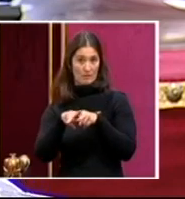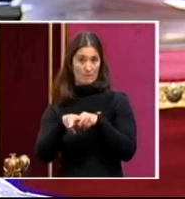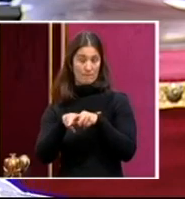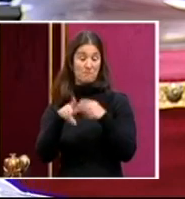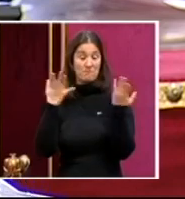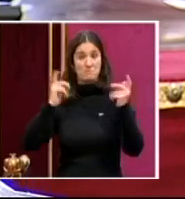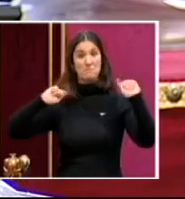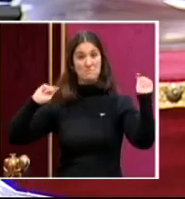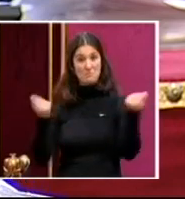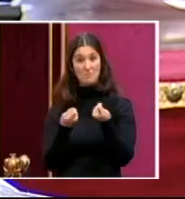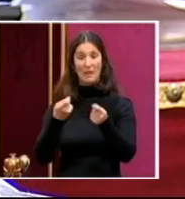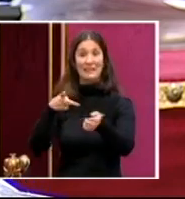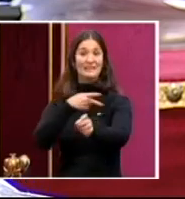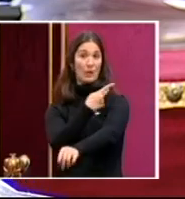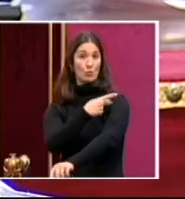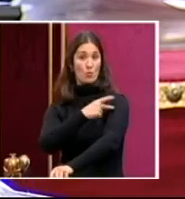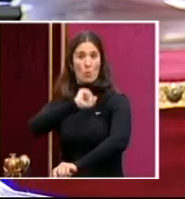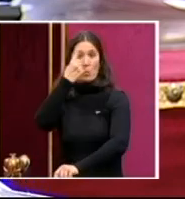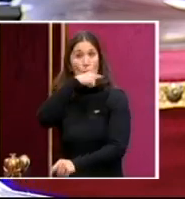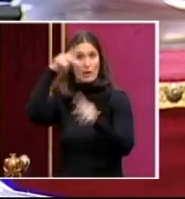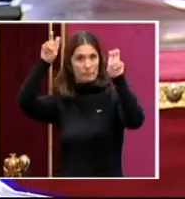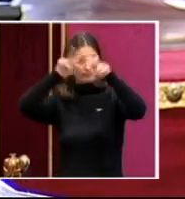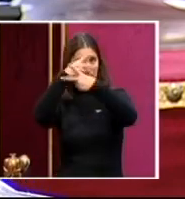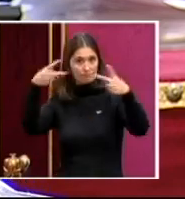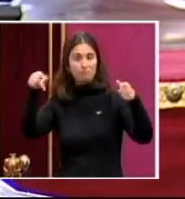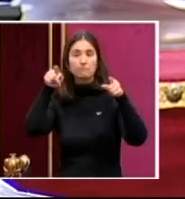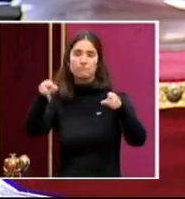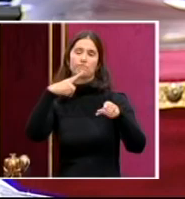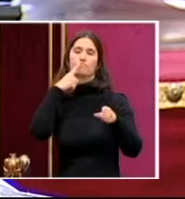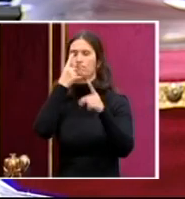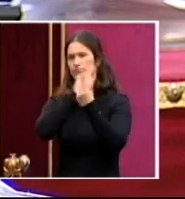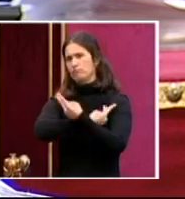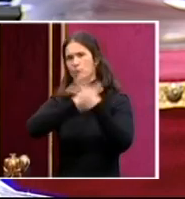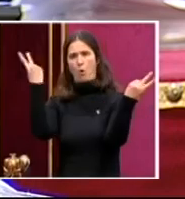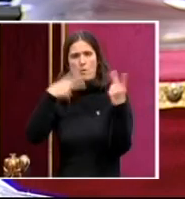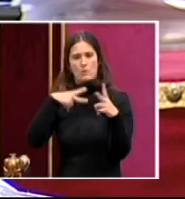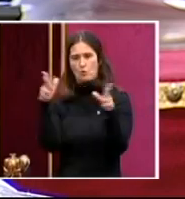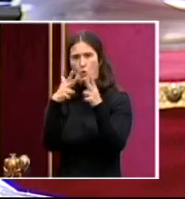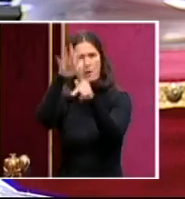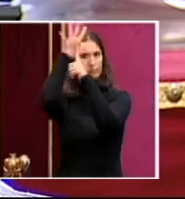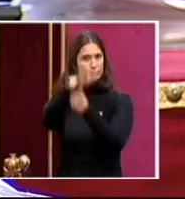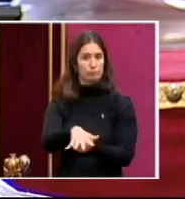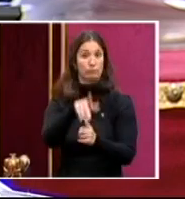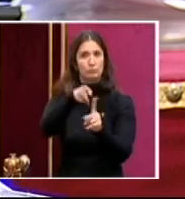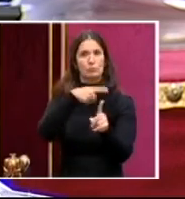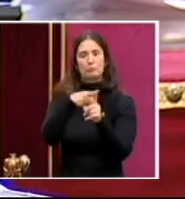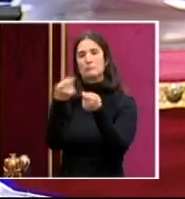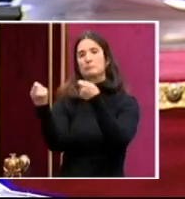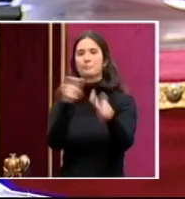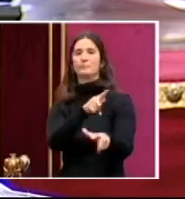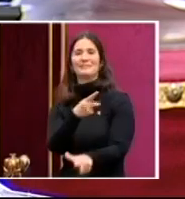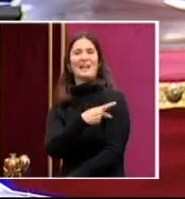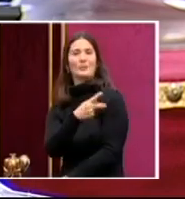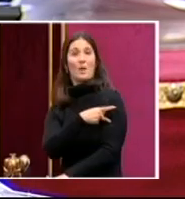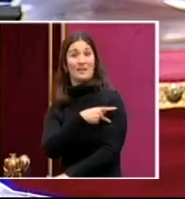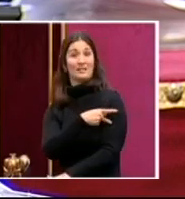La campaña, El tatuaje que más duele, hace visible este rechazo social, utilizando para ello un símil con el tatuaje.